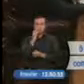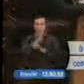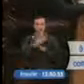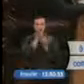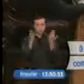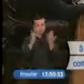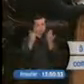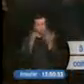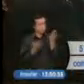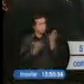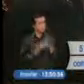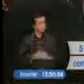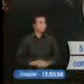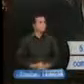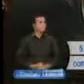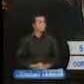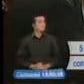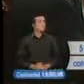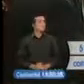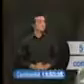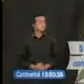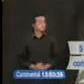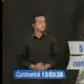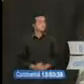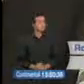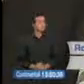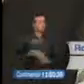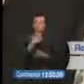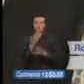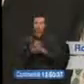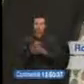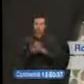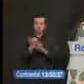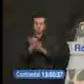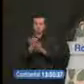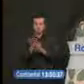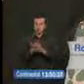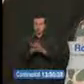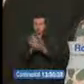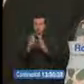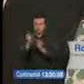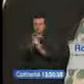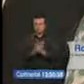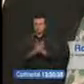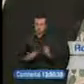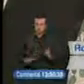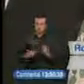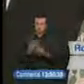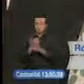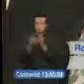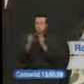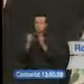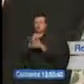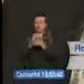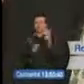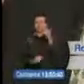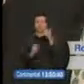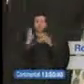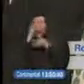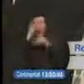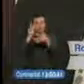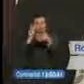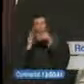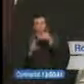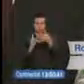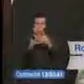lo dicho por los funcionarios. La propuesta que le hemos presentado en este momento al presidente incluye 5 ejes, que